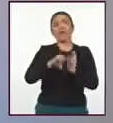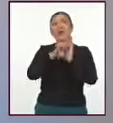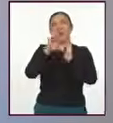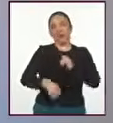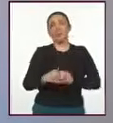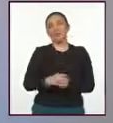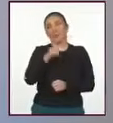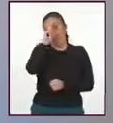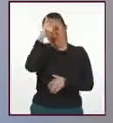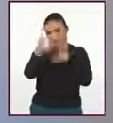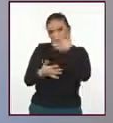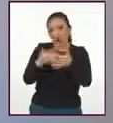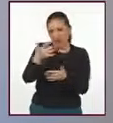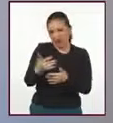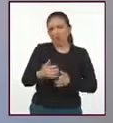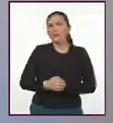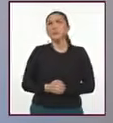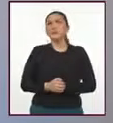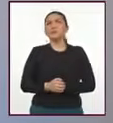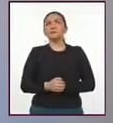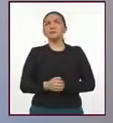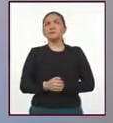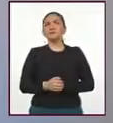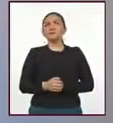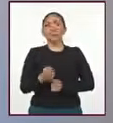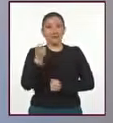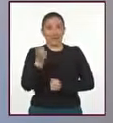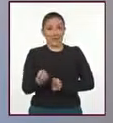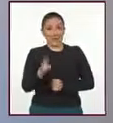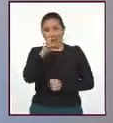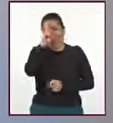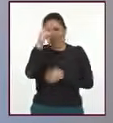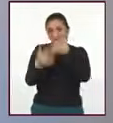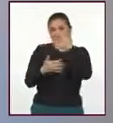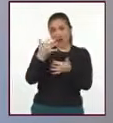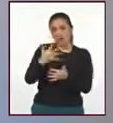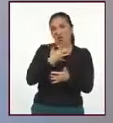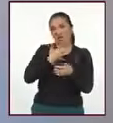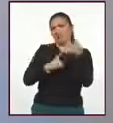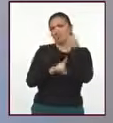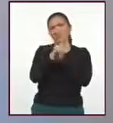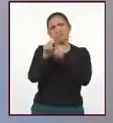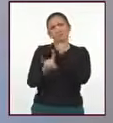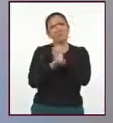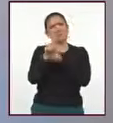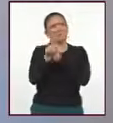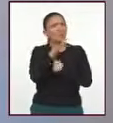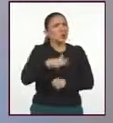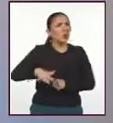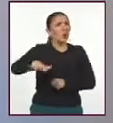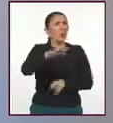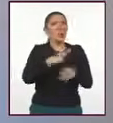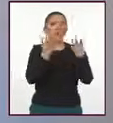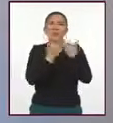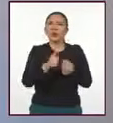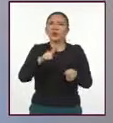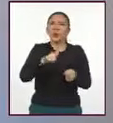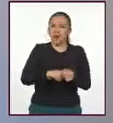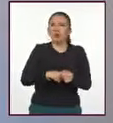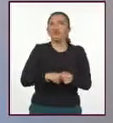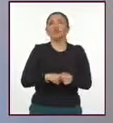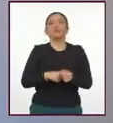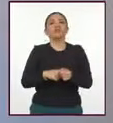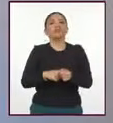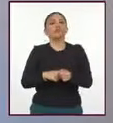violencia. La violencia es algo que pues ha afectado en todos los niveles de la sociedad, vamos a decir,